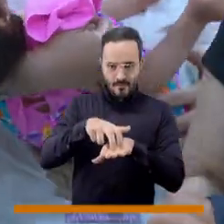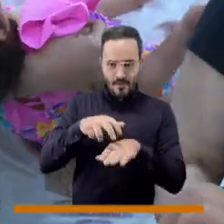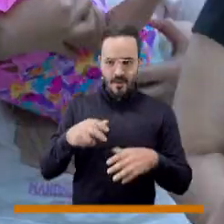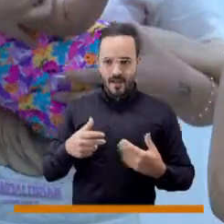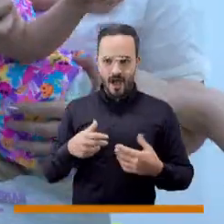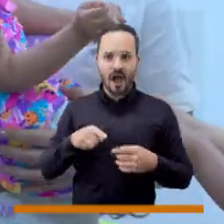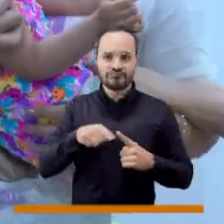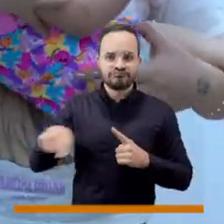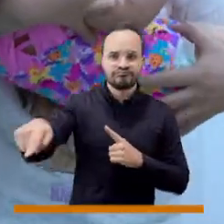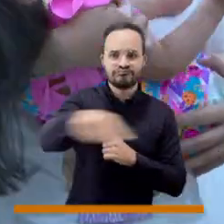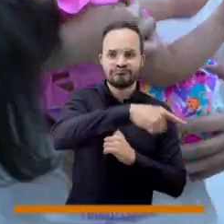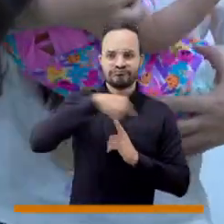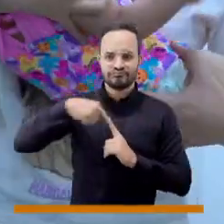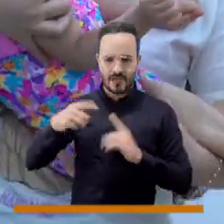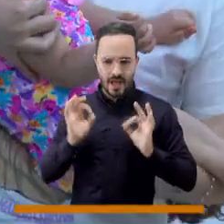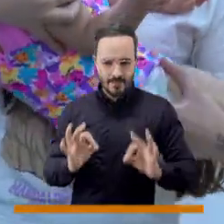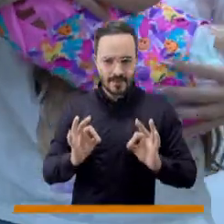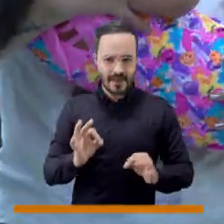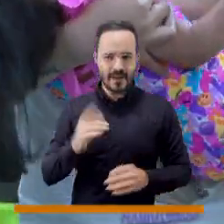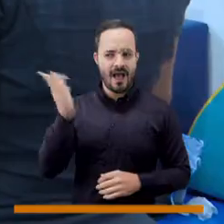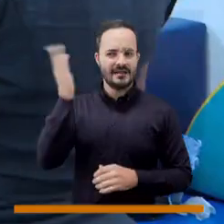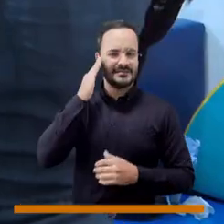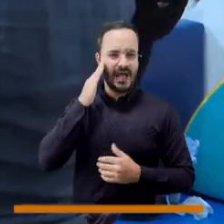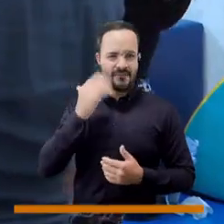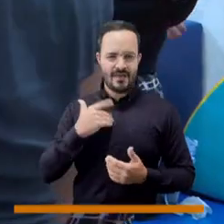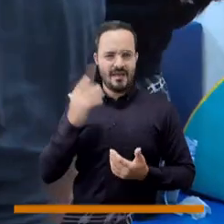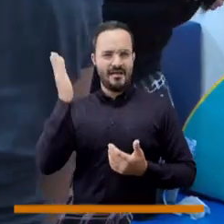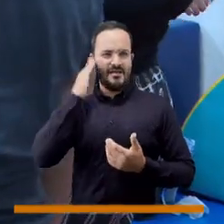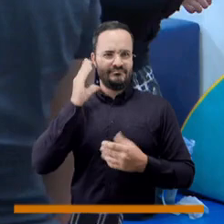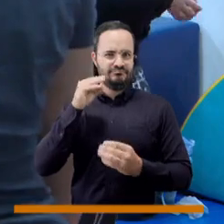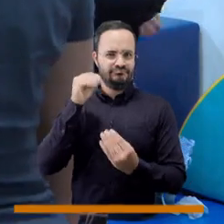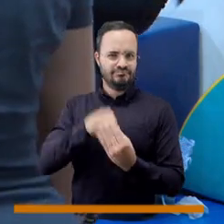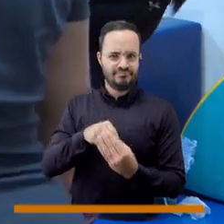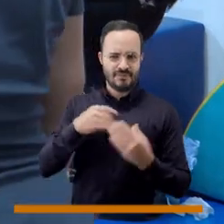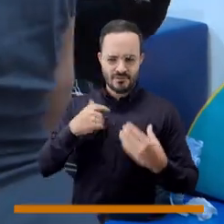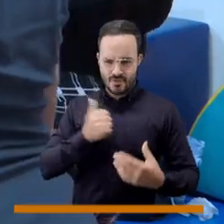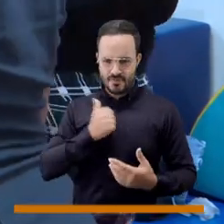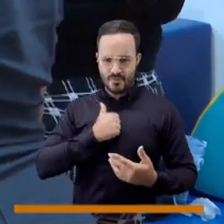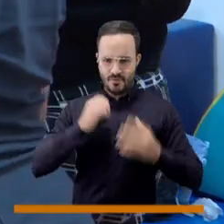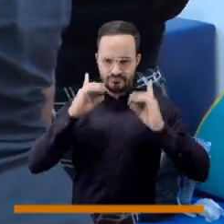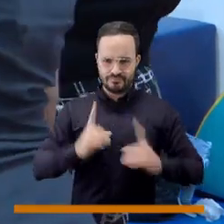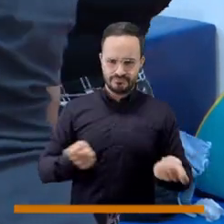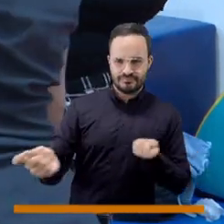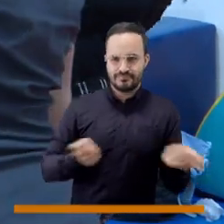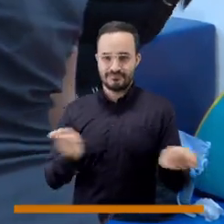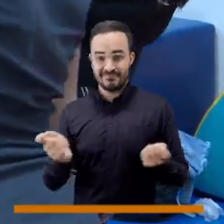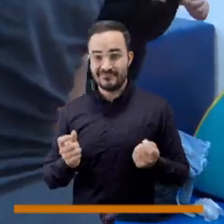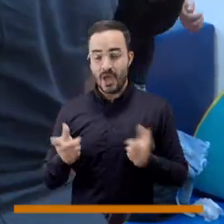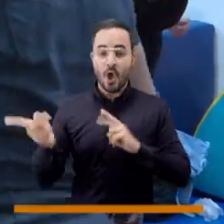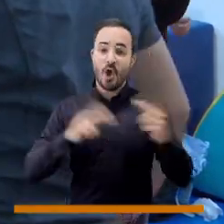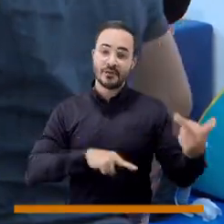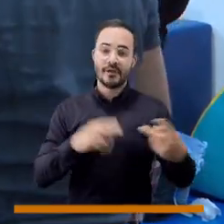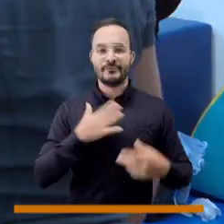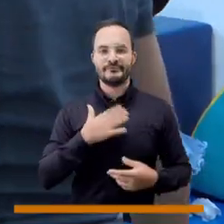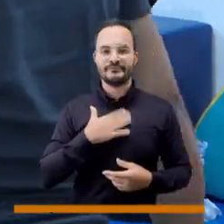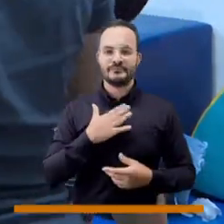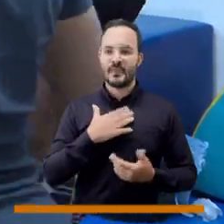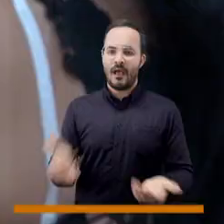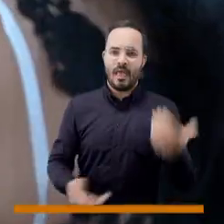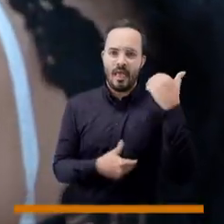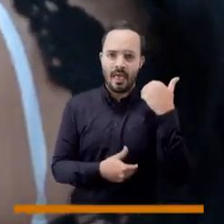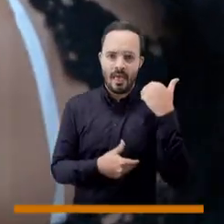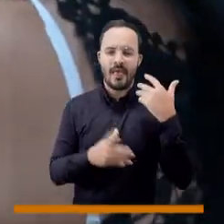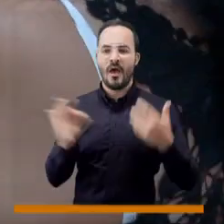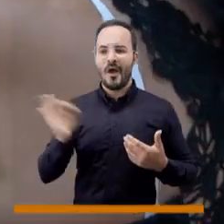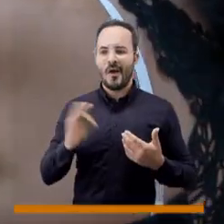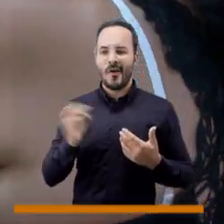sabe exactamente qué hacer. Al niño no le tenemos que enseñar nada, pero el niño pasa de estar cargado o de ser cargado para llevarlo de un lado a otro